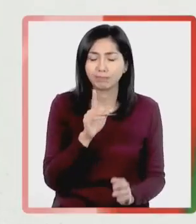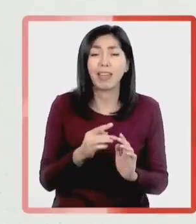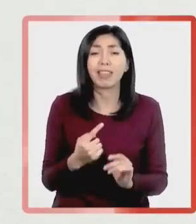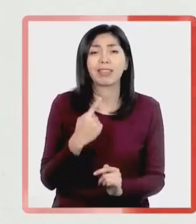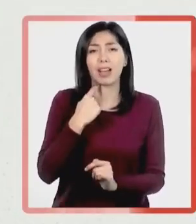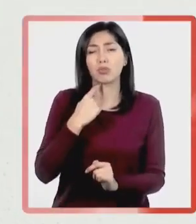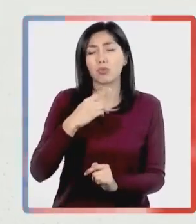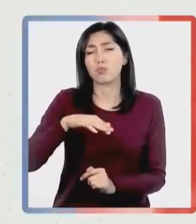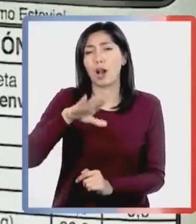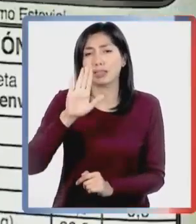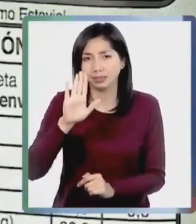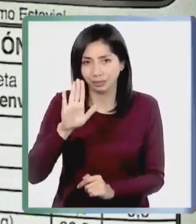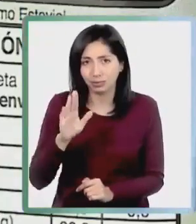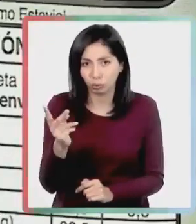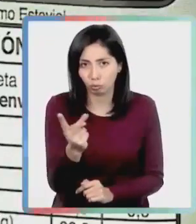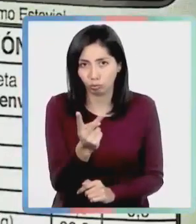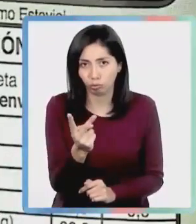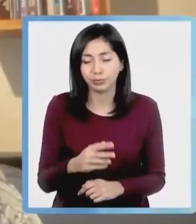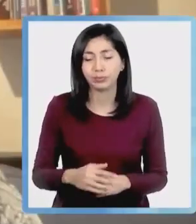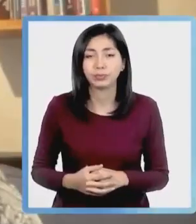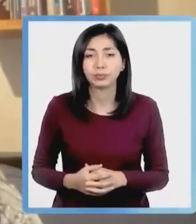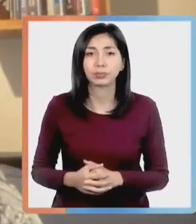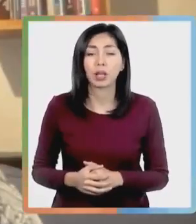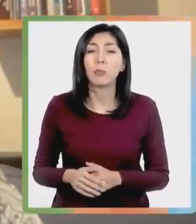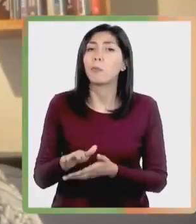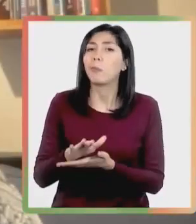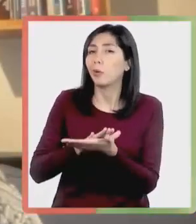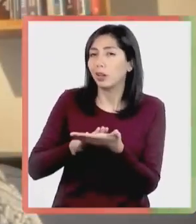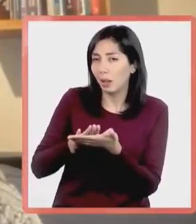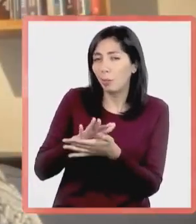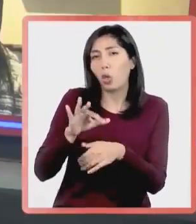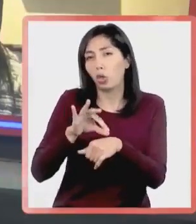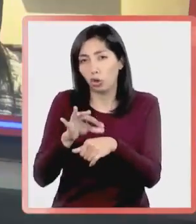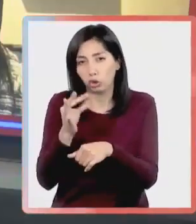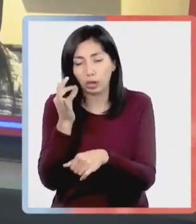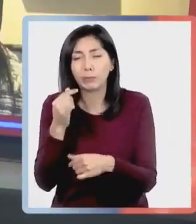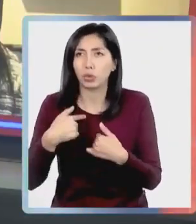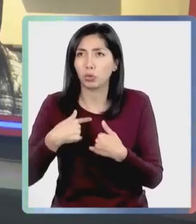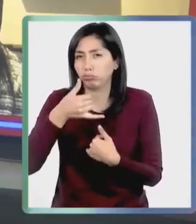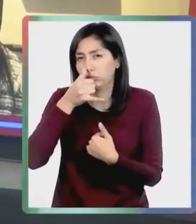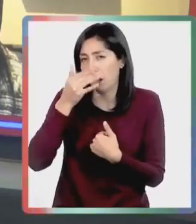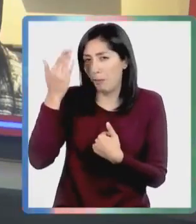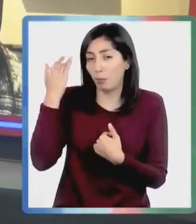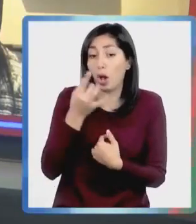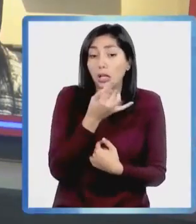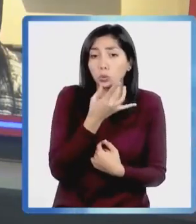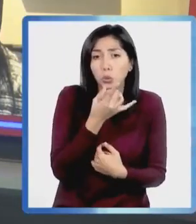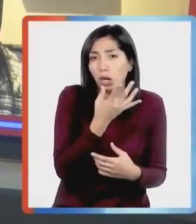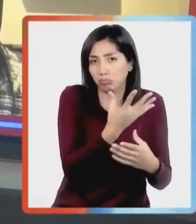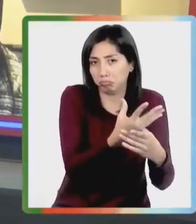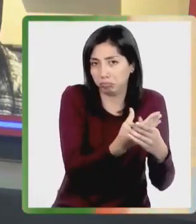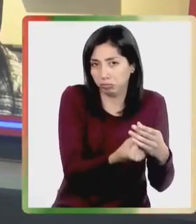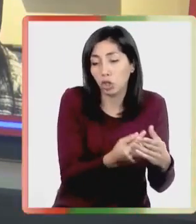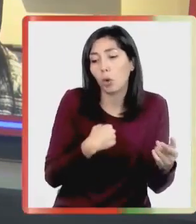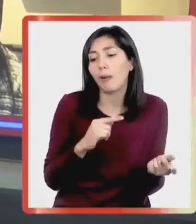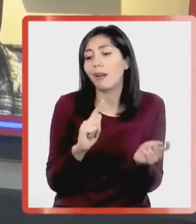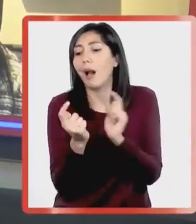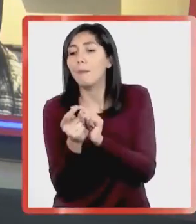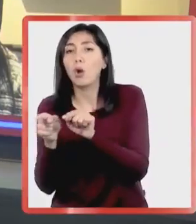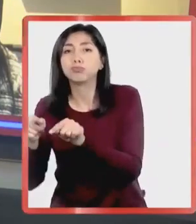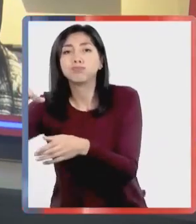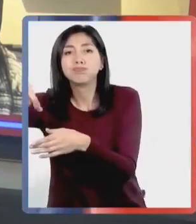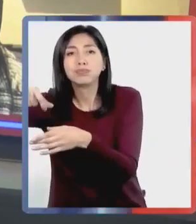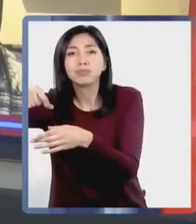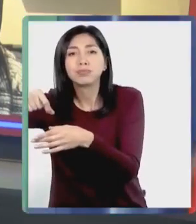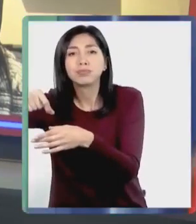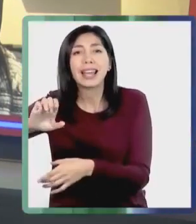de factores dañinos asociados de estos edulcorantes. Por ejemplo, doctora, yo hace mucho tiempo que dejé el azúcar y me